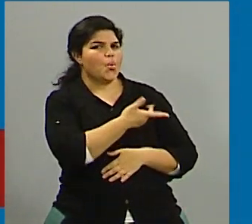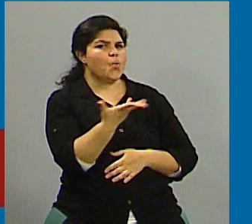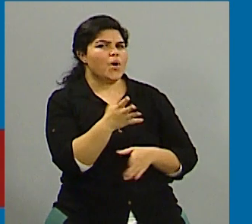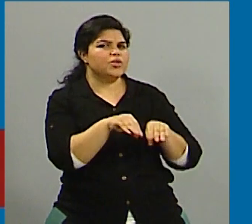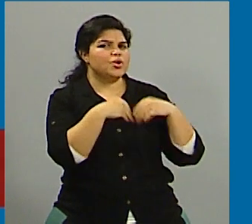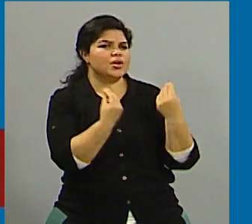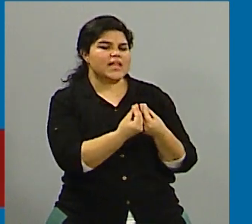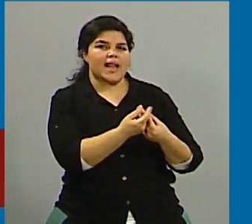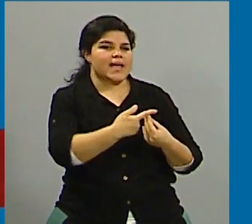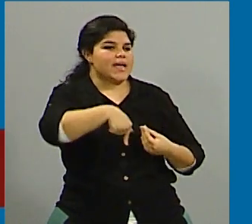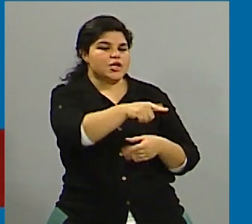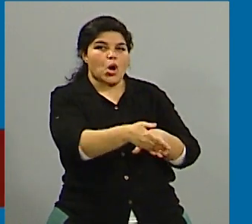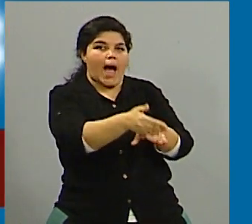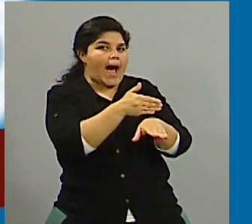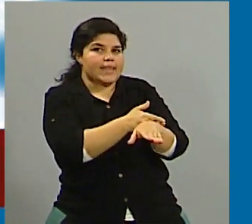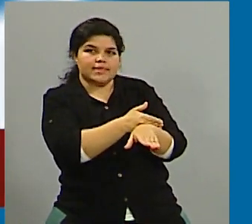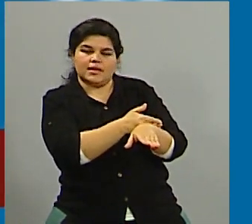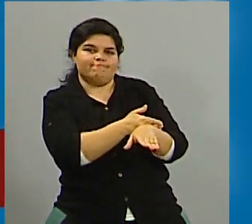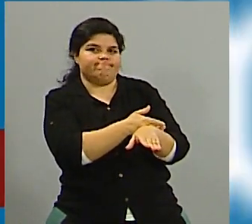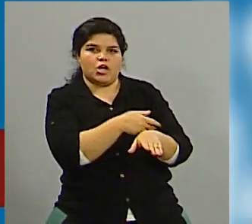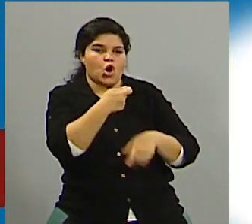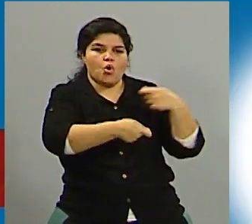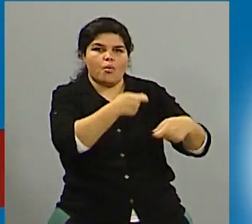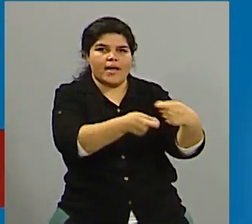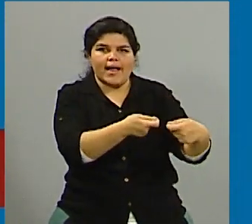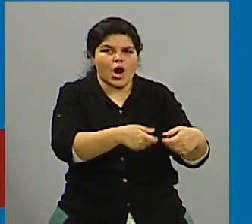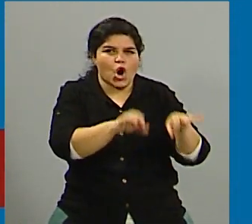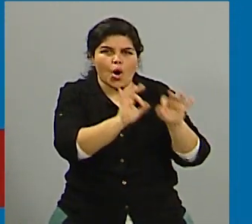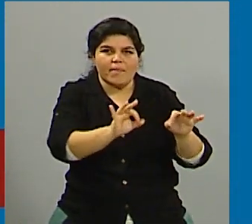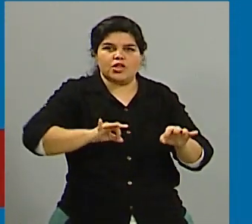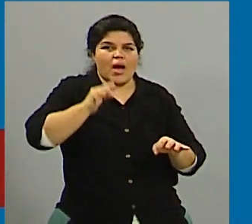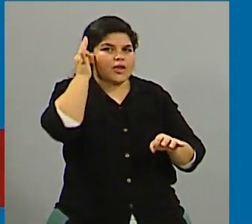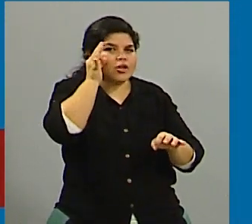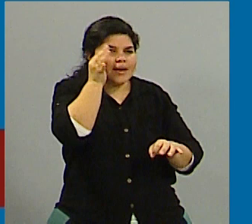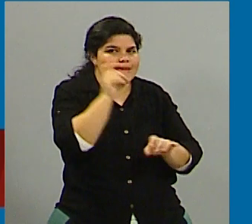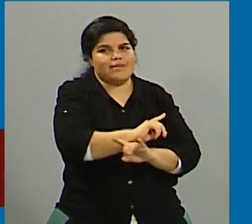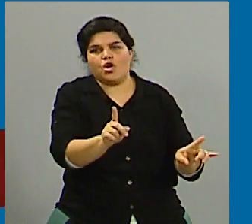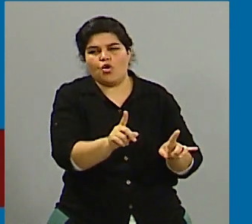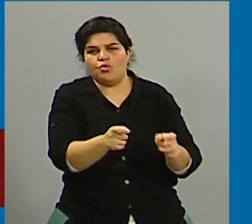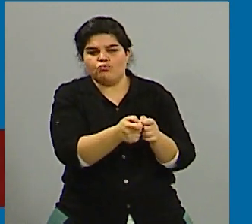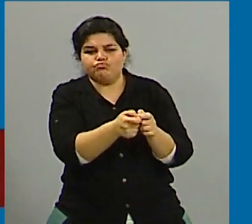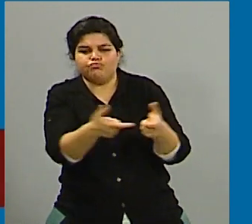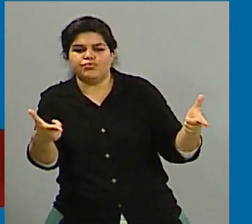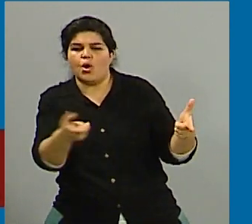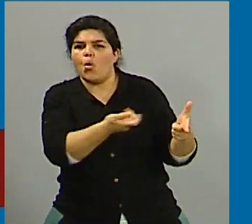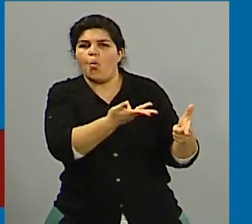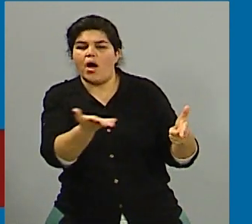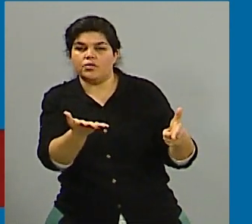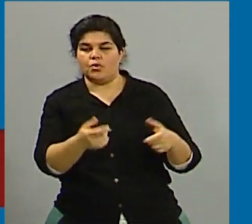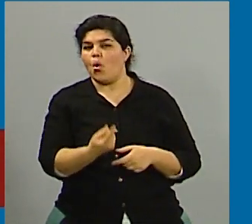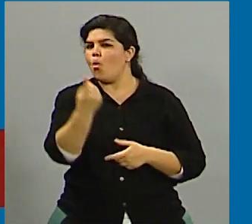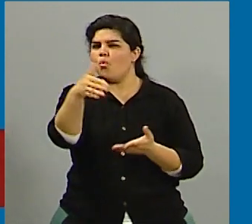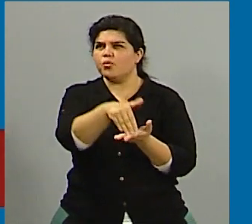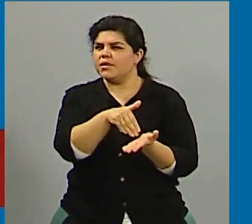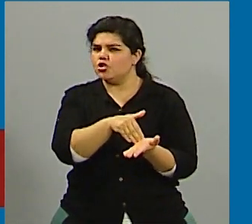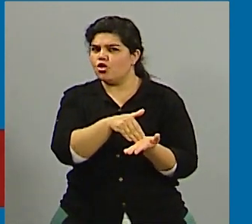todavía provincial. En realidad tenemos un estimado a nivel provincial de los que van a cobrar el refuerzo. Son 1.400.000 en el país, alrededor